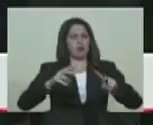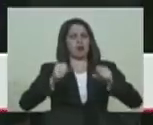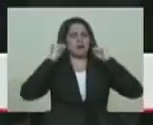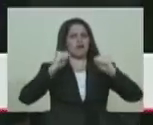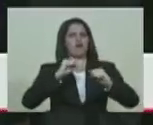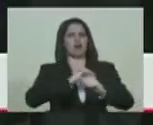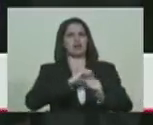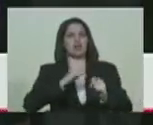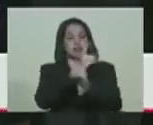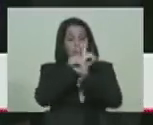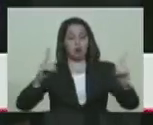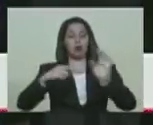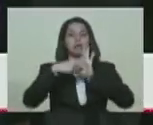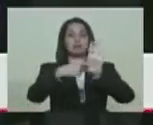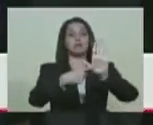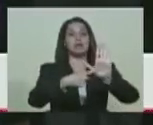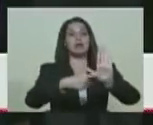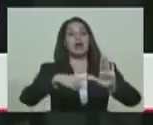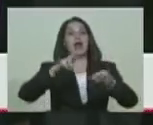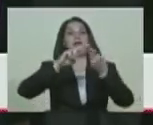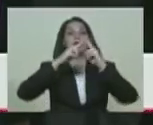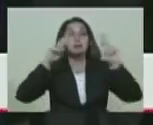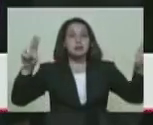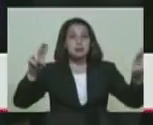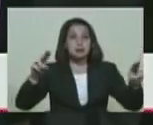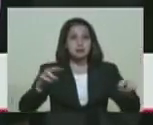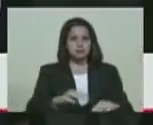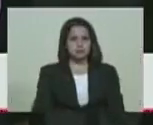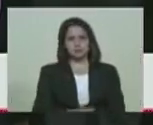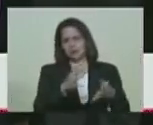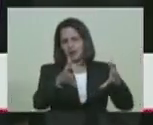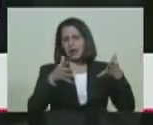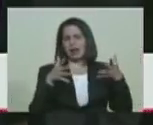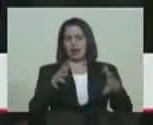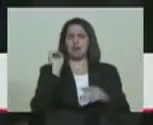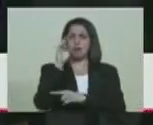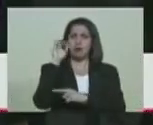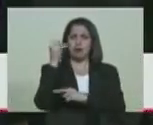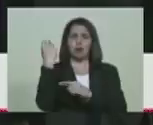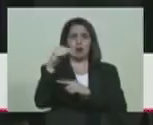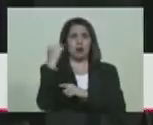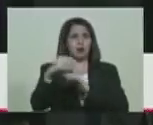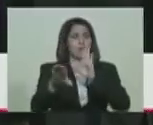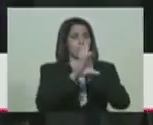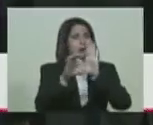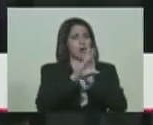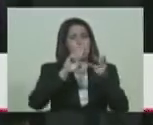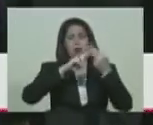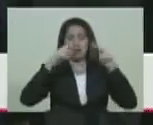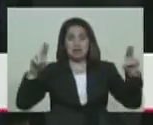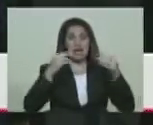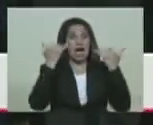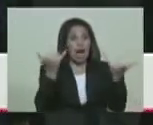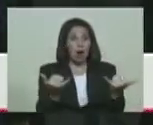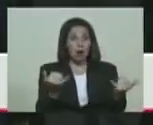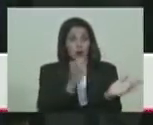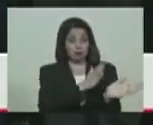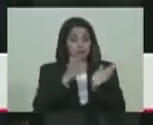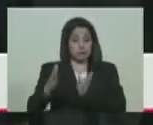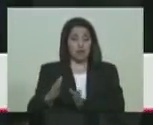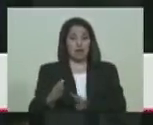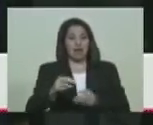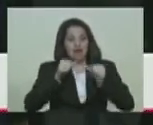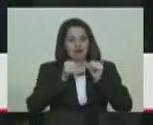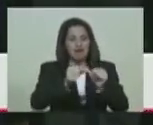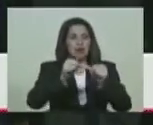en democracia, en paz. Ganamos la paz con la constituyente. Ahora con esta victoria, a consolidar